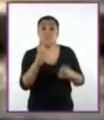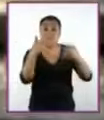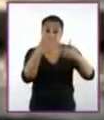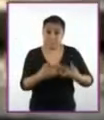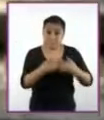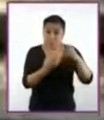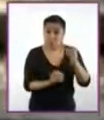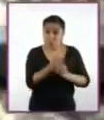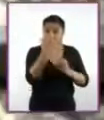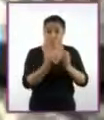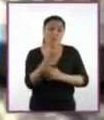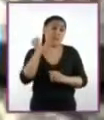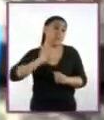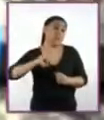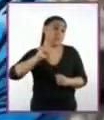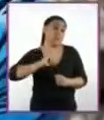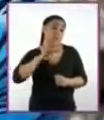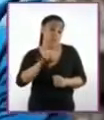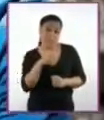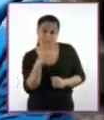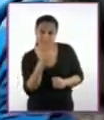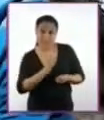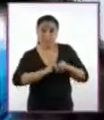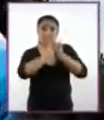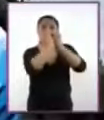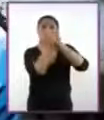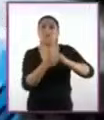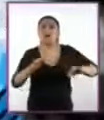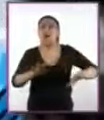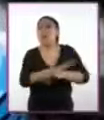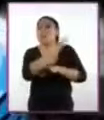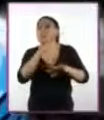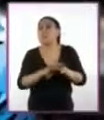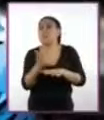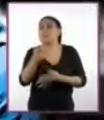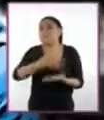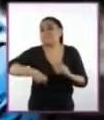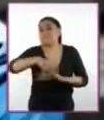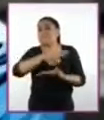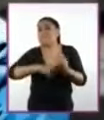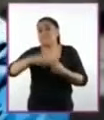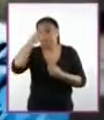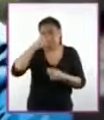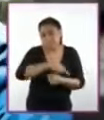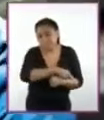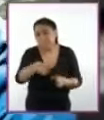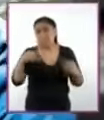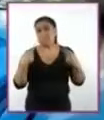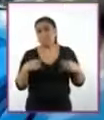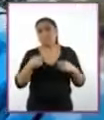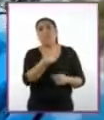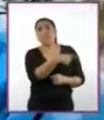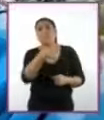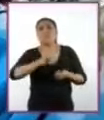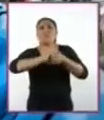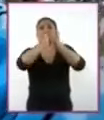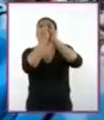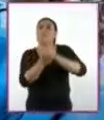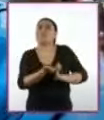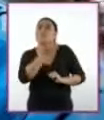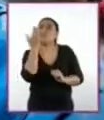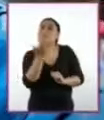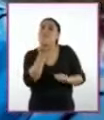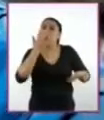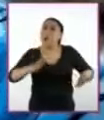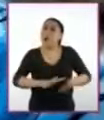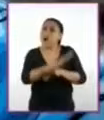siglo XIX fue un proceso que transformó las relaciones económicas, a la sociedad y la vida cotidiana de las personas.